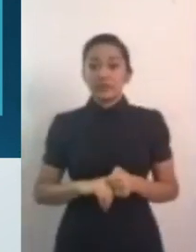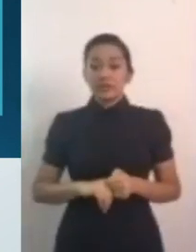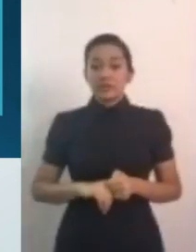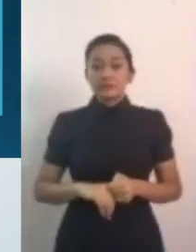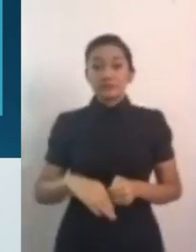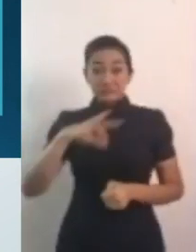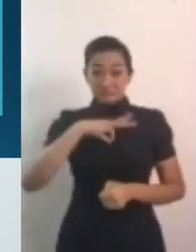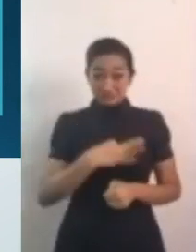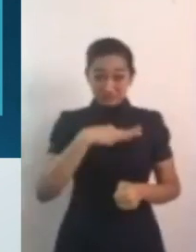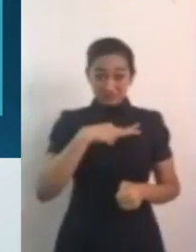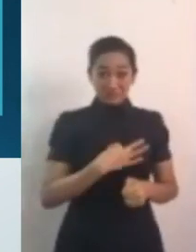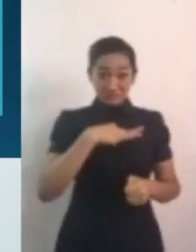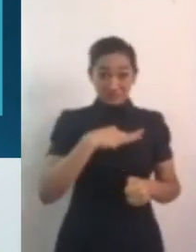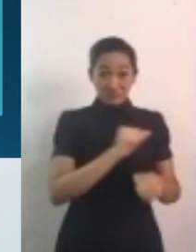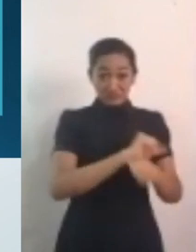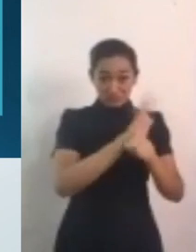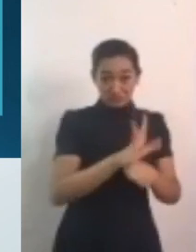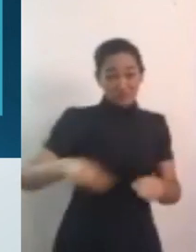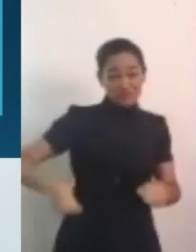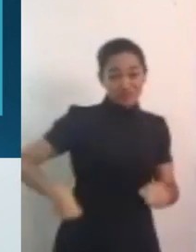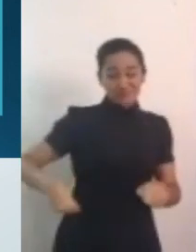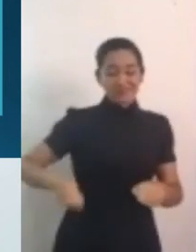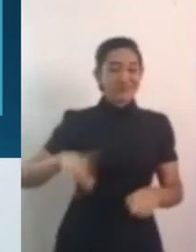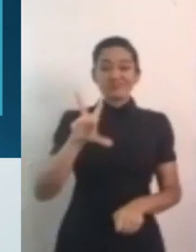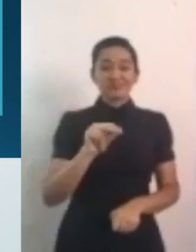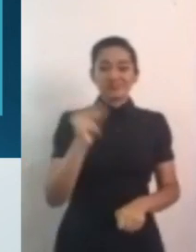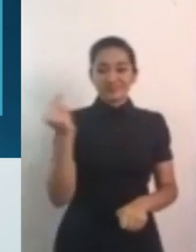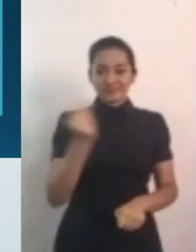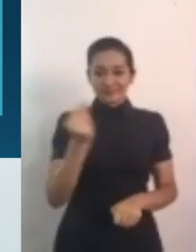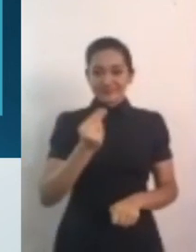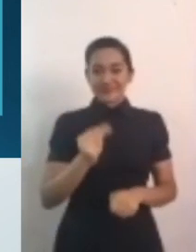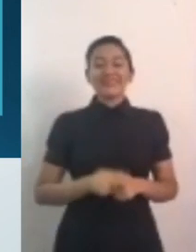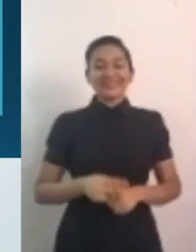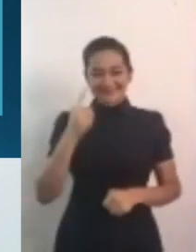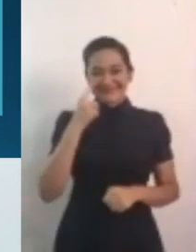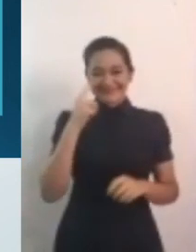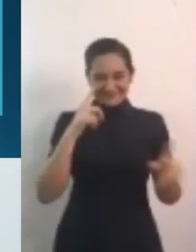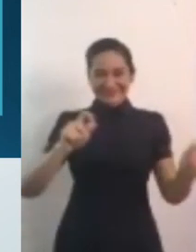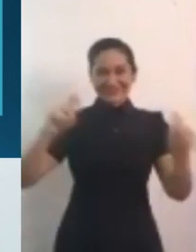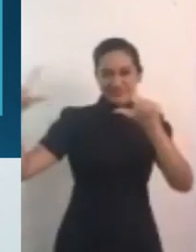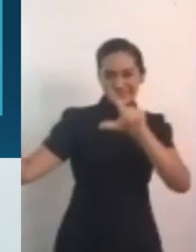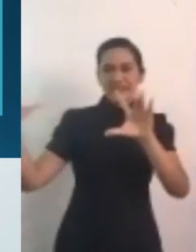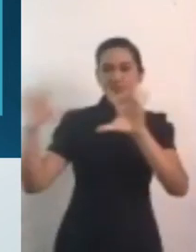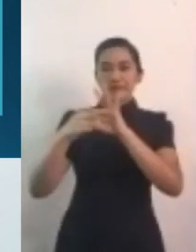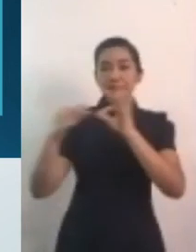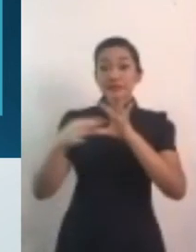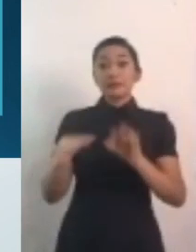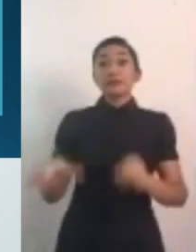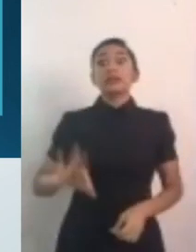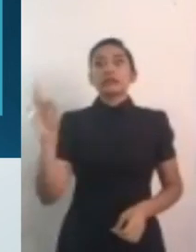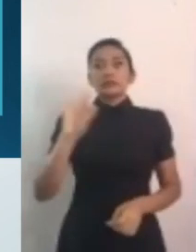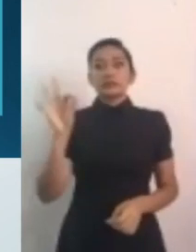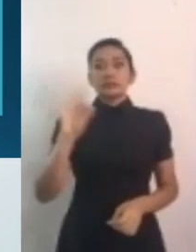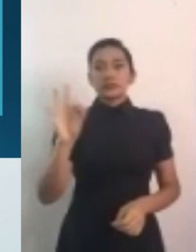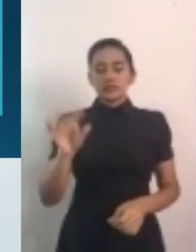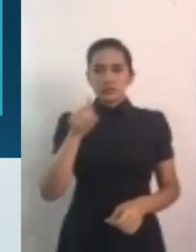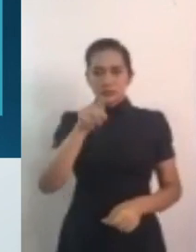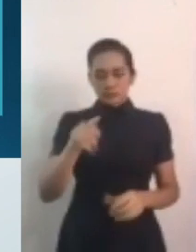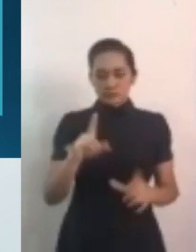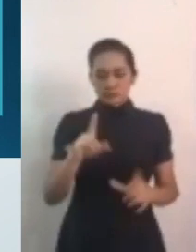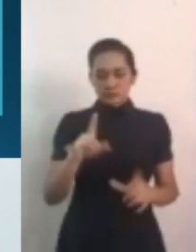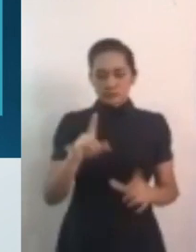12. Esto vamos a ir agregando los cuadros. Esto a lo que nos lleva es a estados de alerta ansiosa,